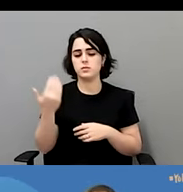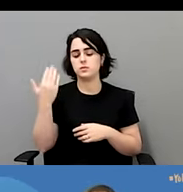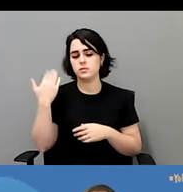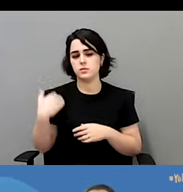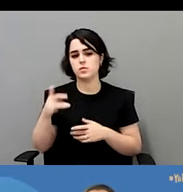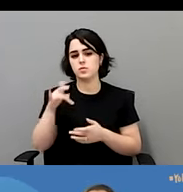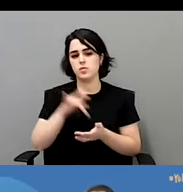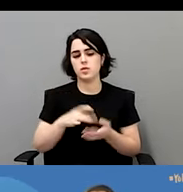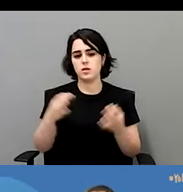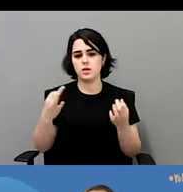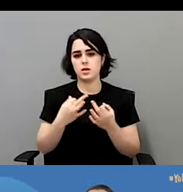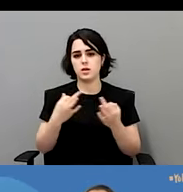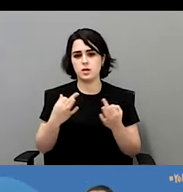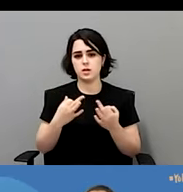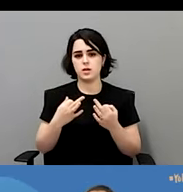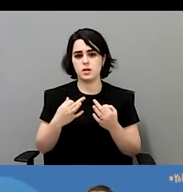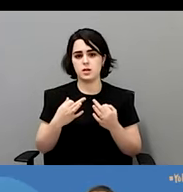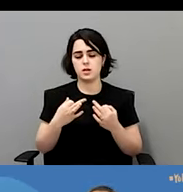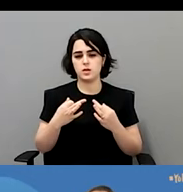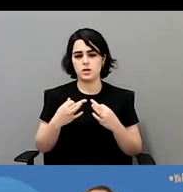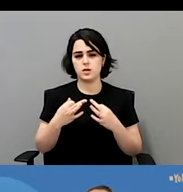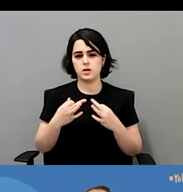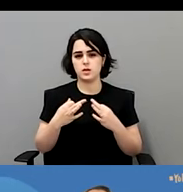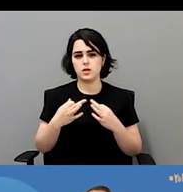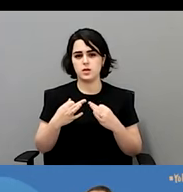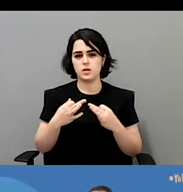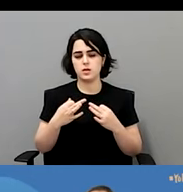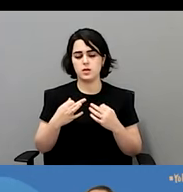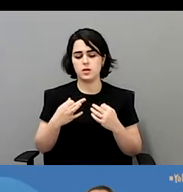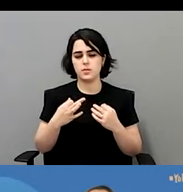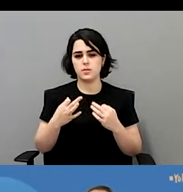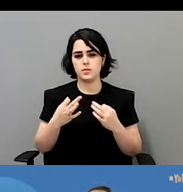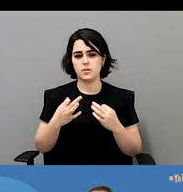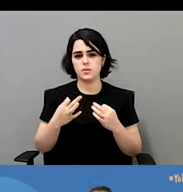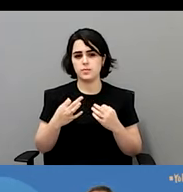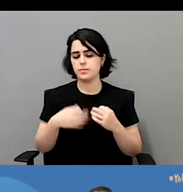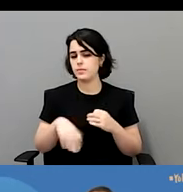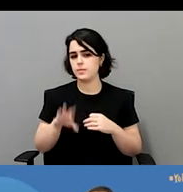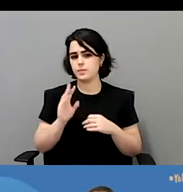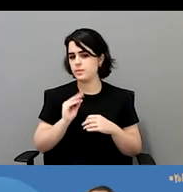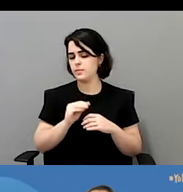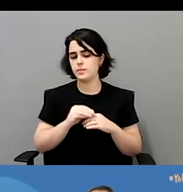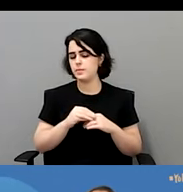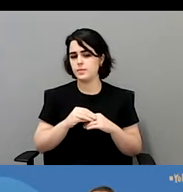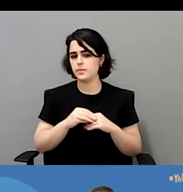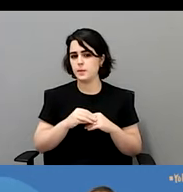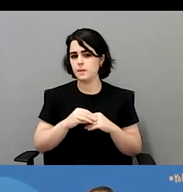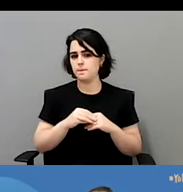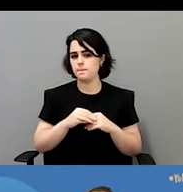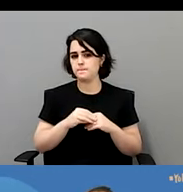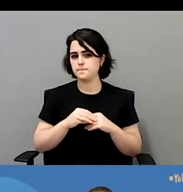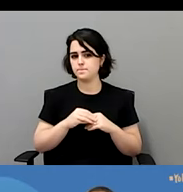en que se yo me graduó en psicología, el área de atención a